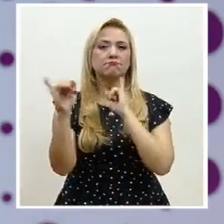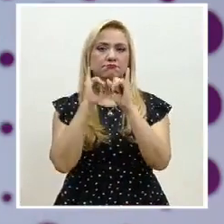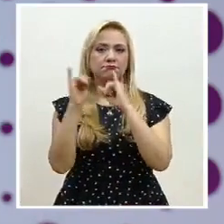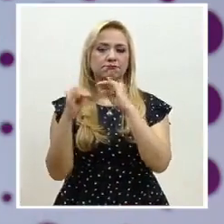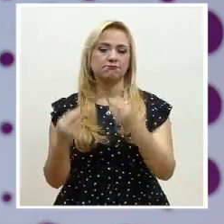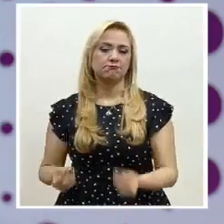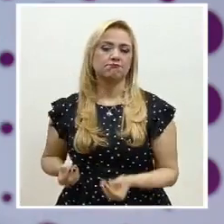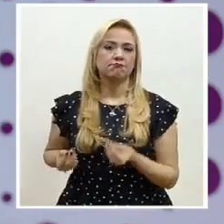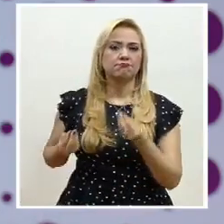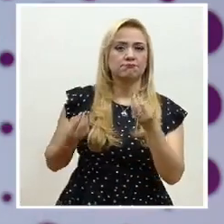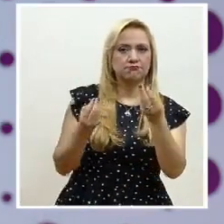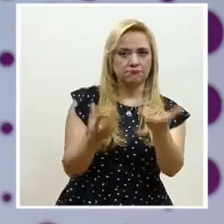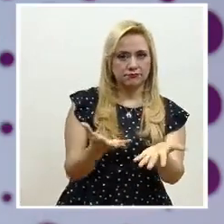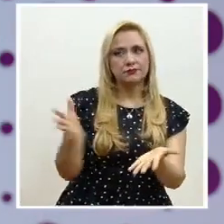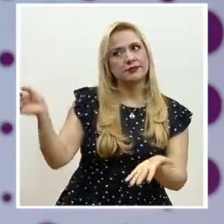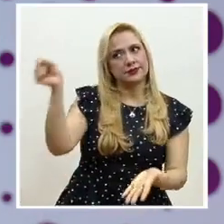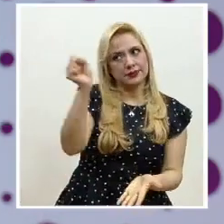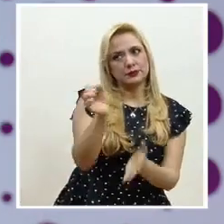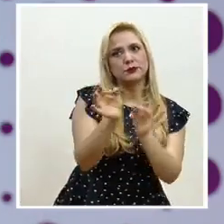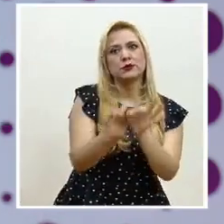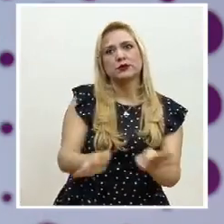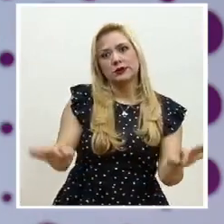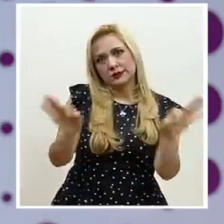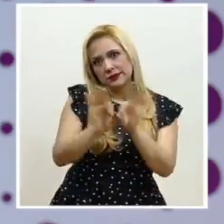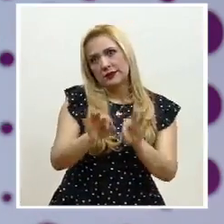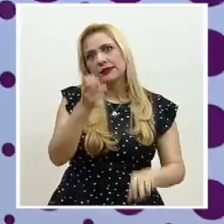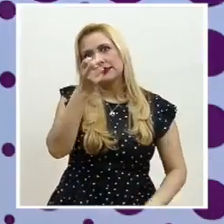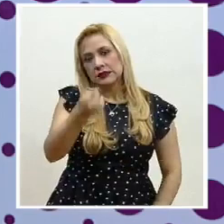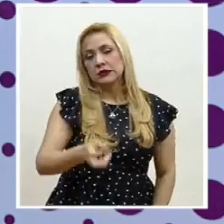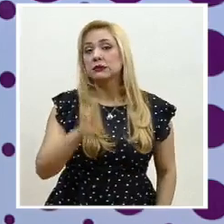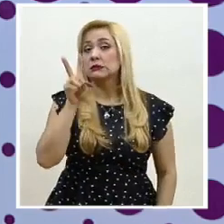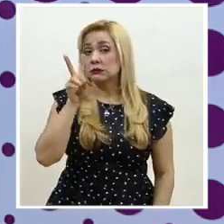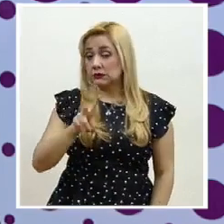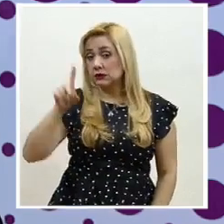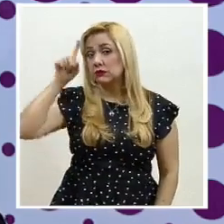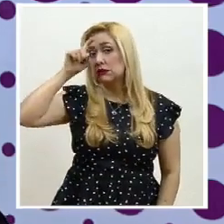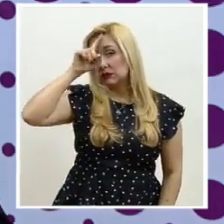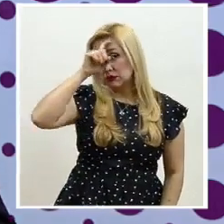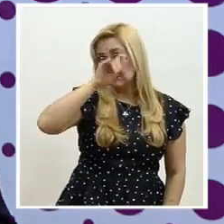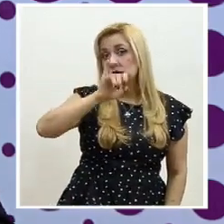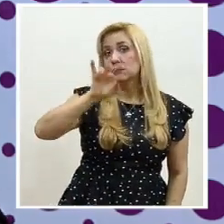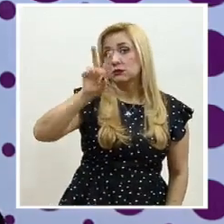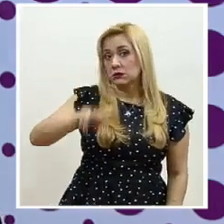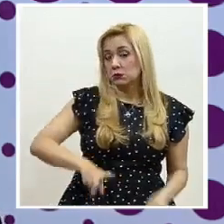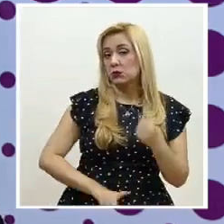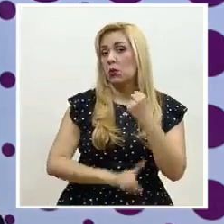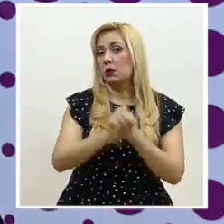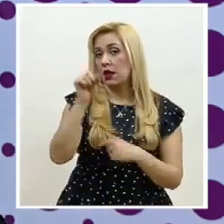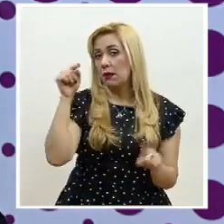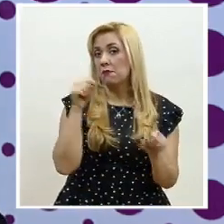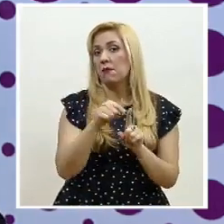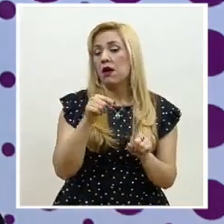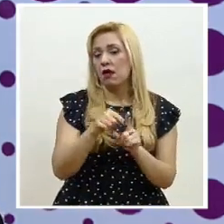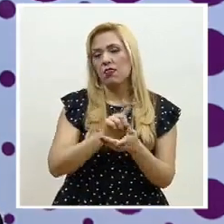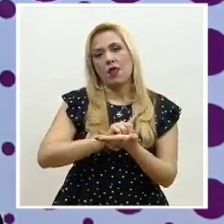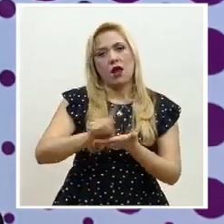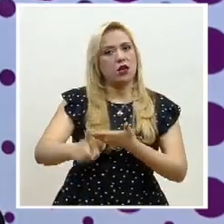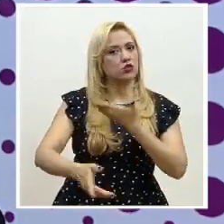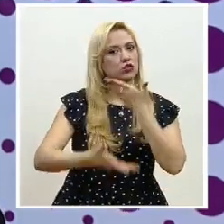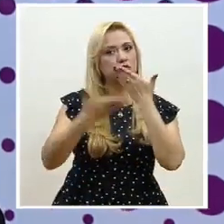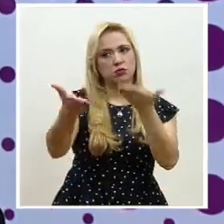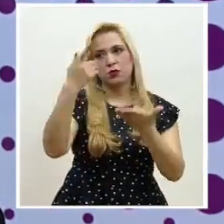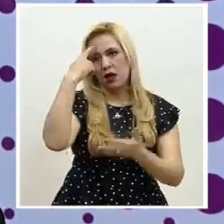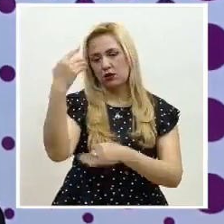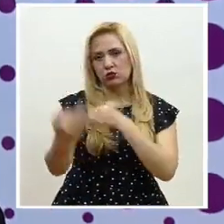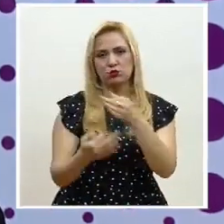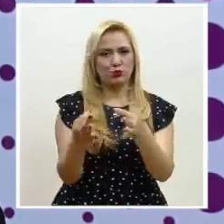lo que yo vería como en el lenguaje y en la argumentación. Pues es un reto importante y además, bueno, pues basado en un derecho fundamental, así que